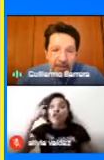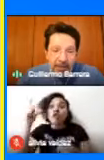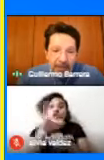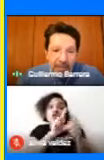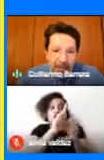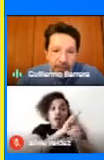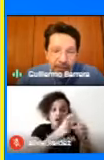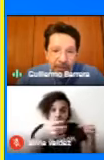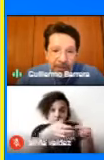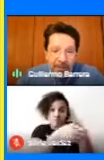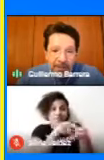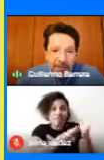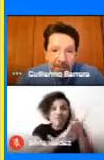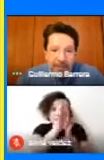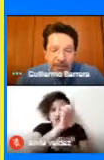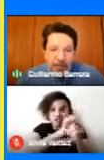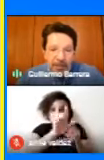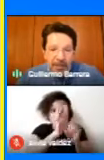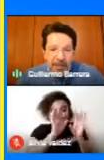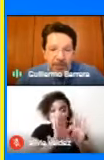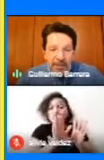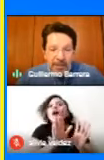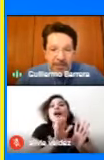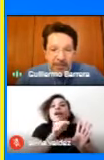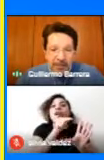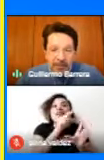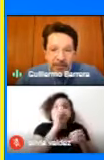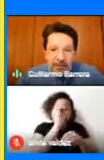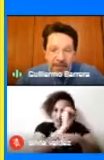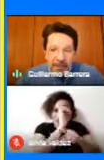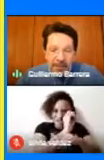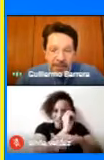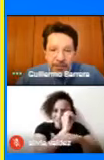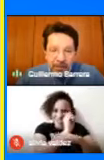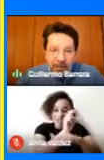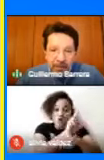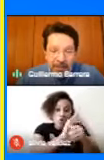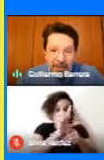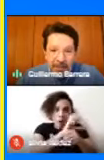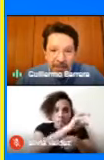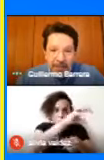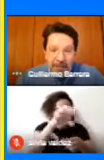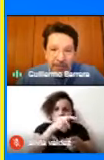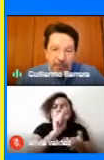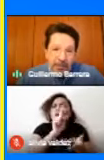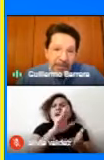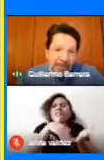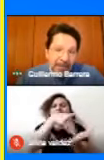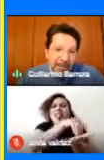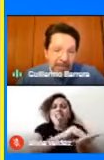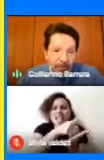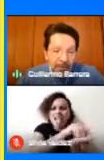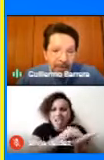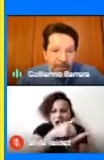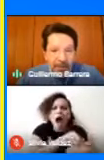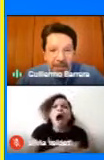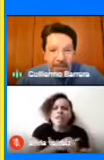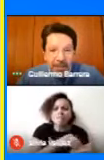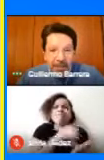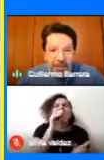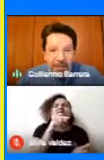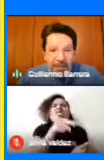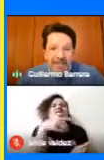en el desarrollo local, donde las organizaciones locales son debilitadas, entonces estamos hablando